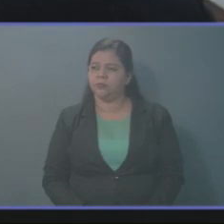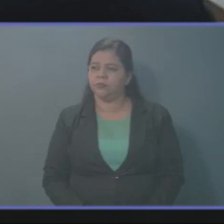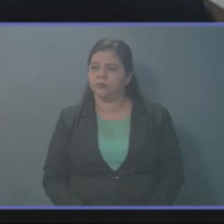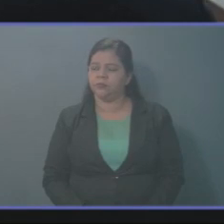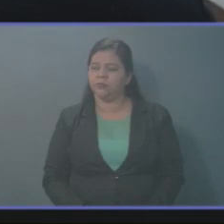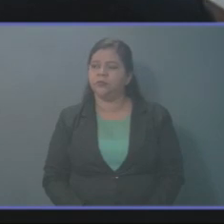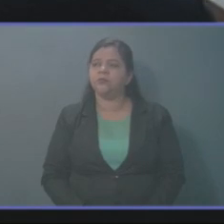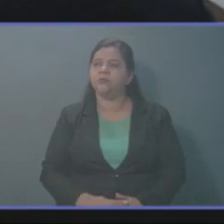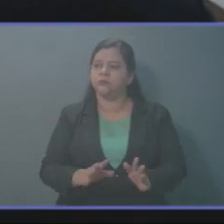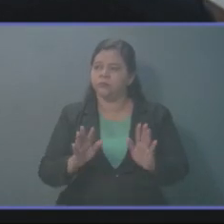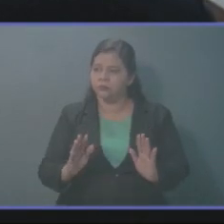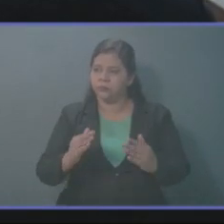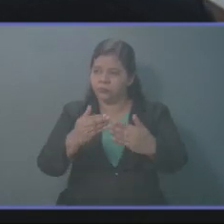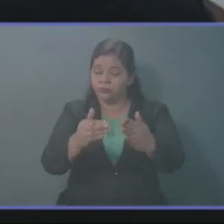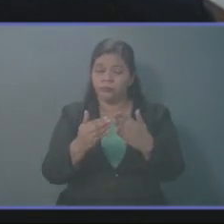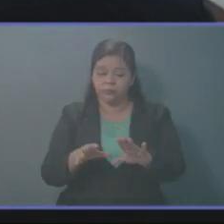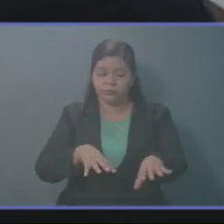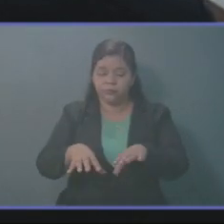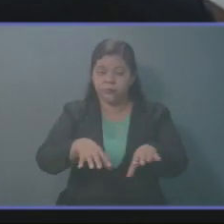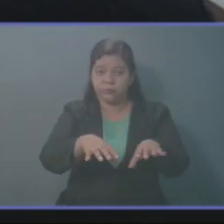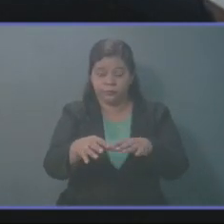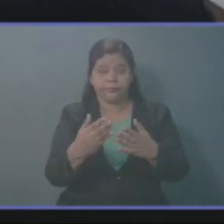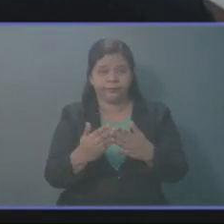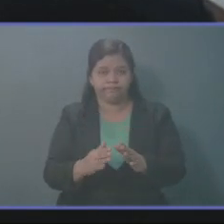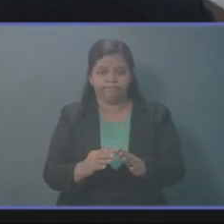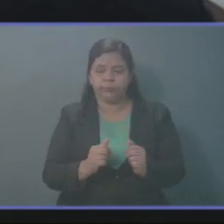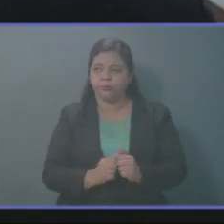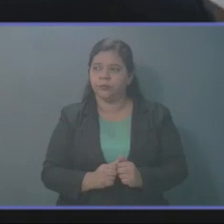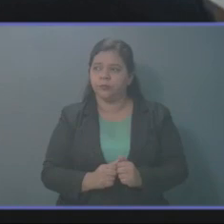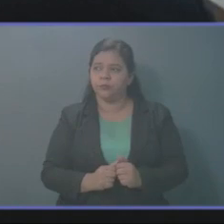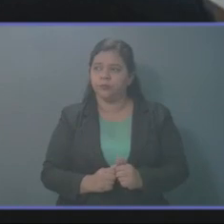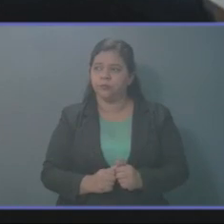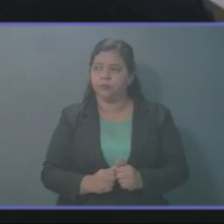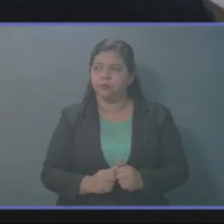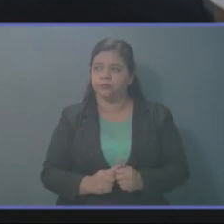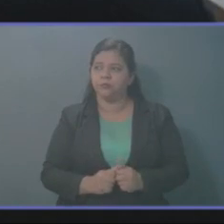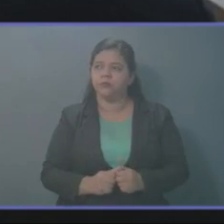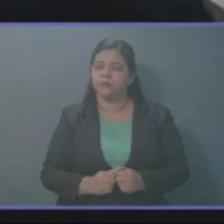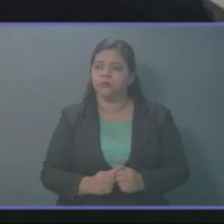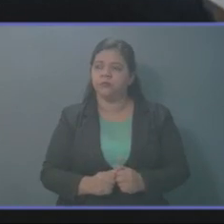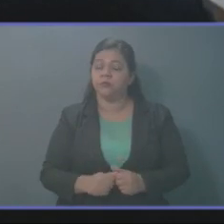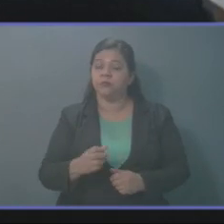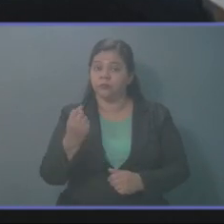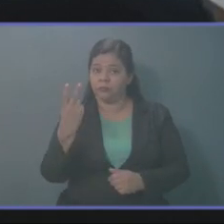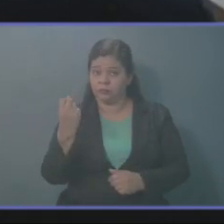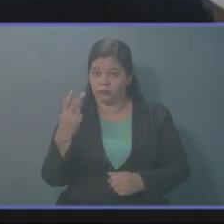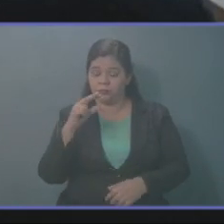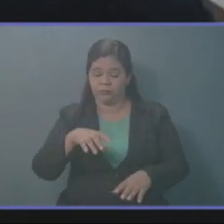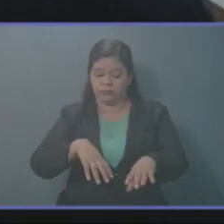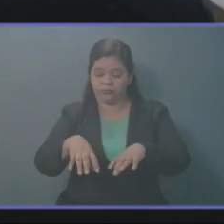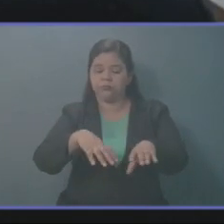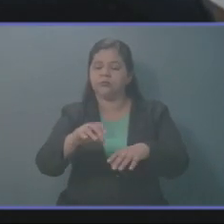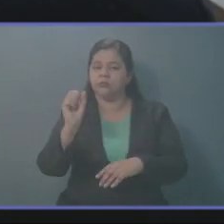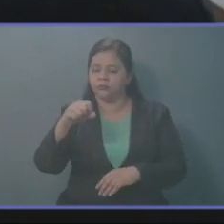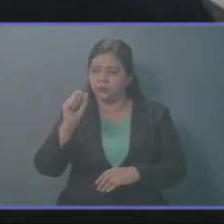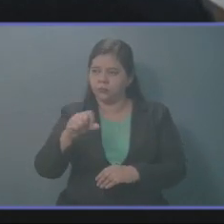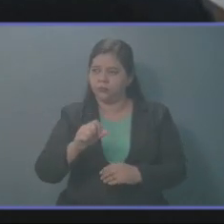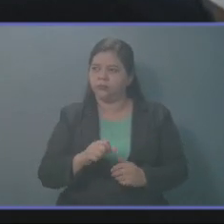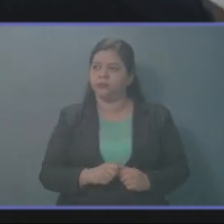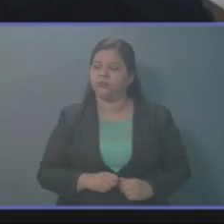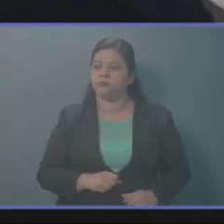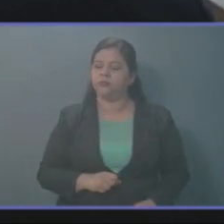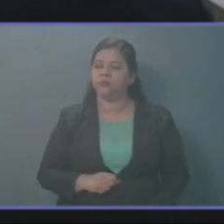Son en diferentes departamentos del país, en los 14, pero no son efectivamente todos. En los,